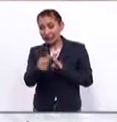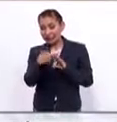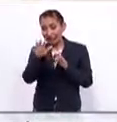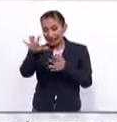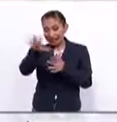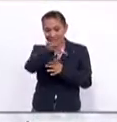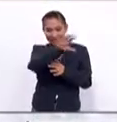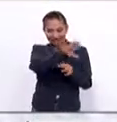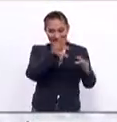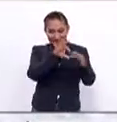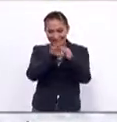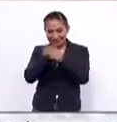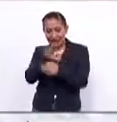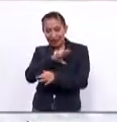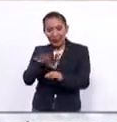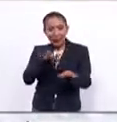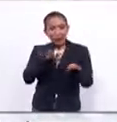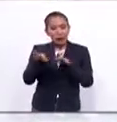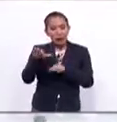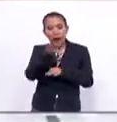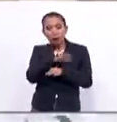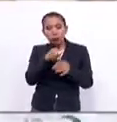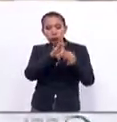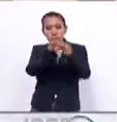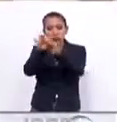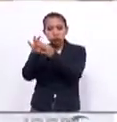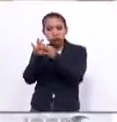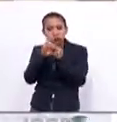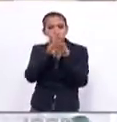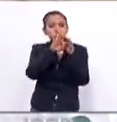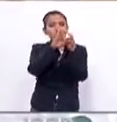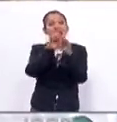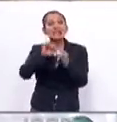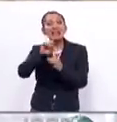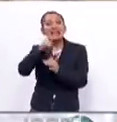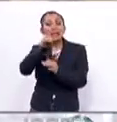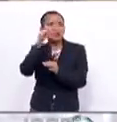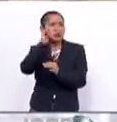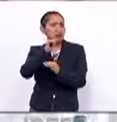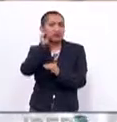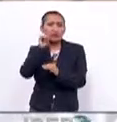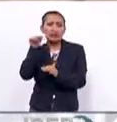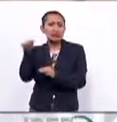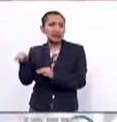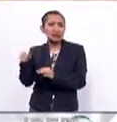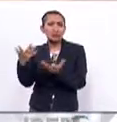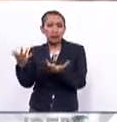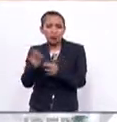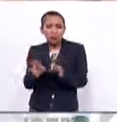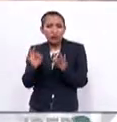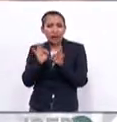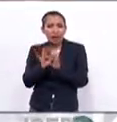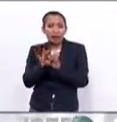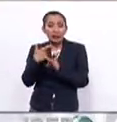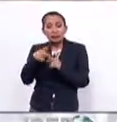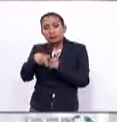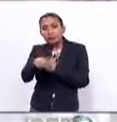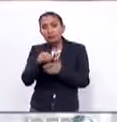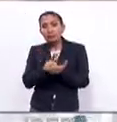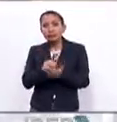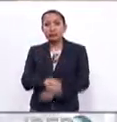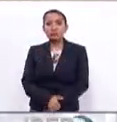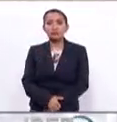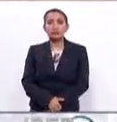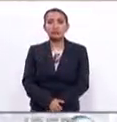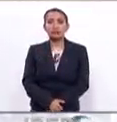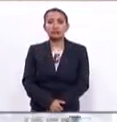acciones puntuales, en general el trabajo coordinado con la CEGIP ha sido siempre fundamental y todavía lo sigue siendo.